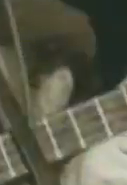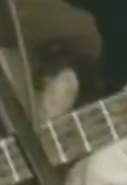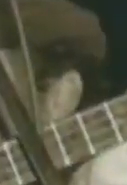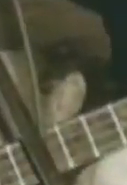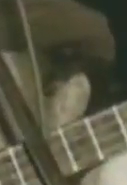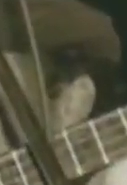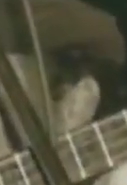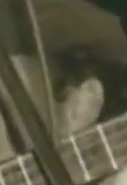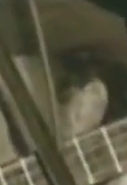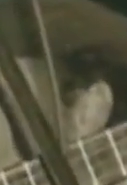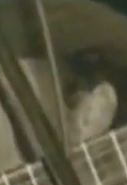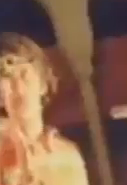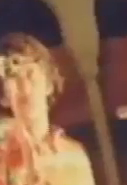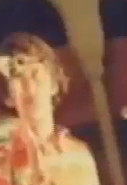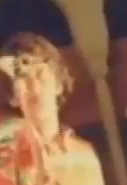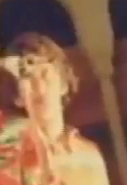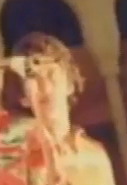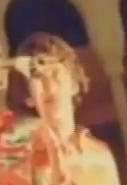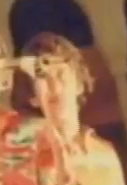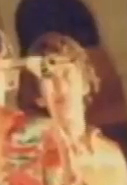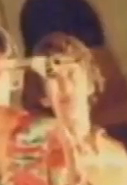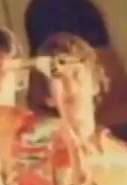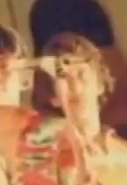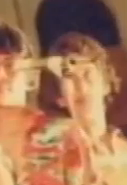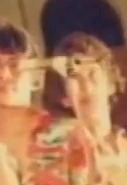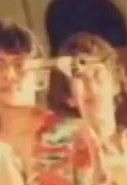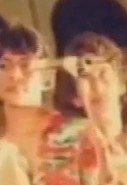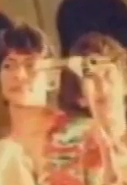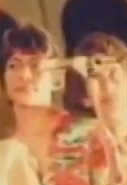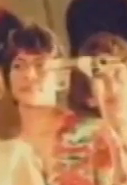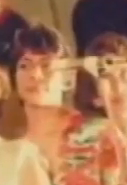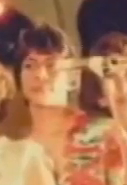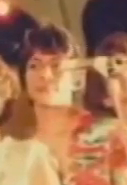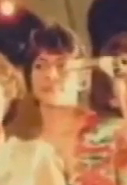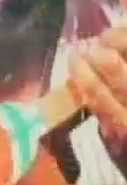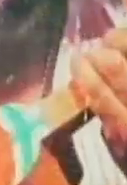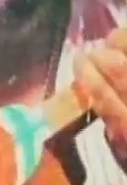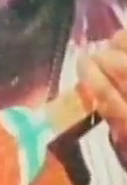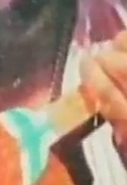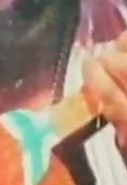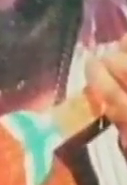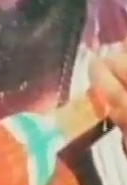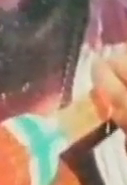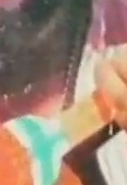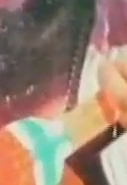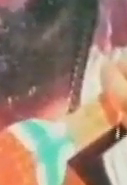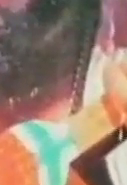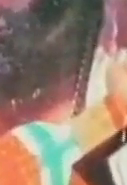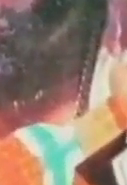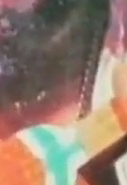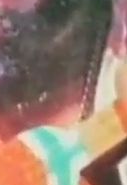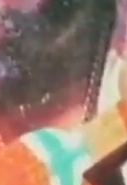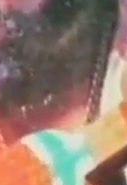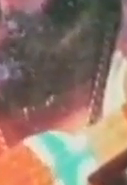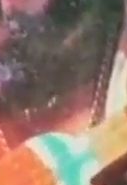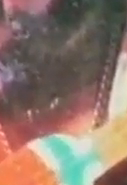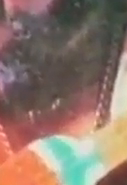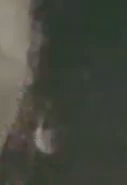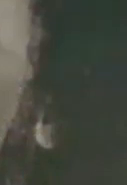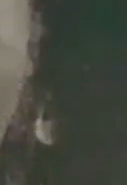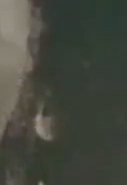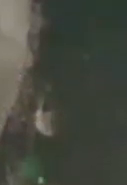El 31 de octubre de 1941, en Coro, Estado Falcón, nace el cantautor,